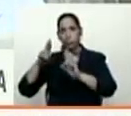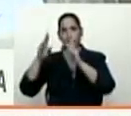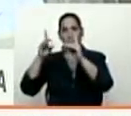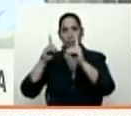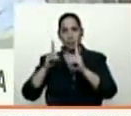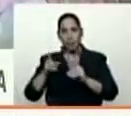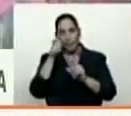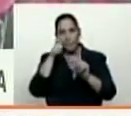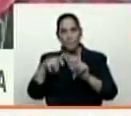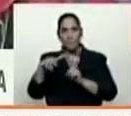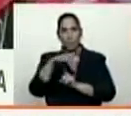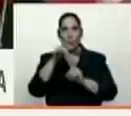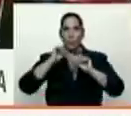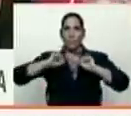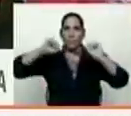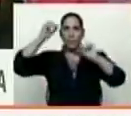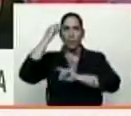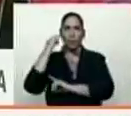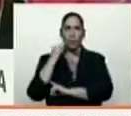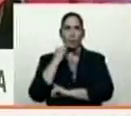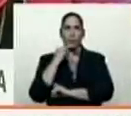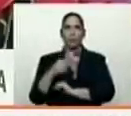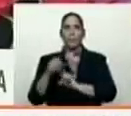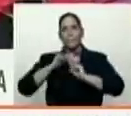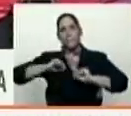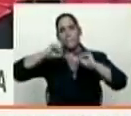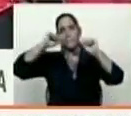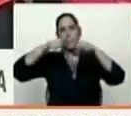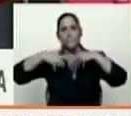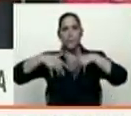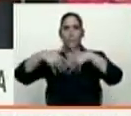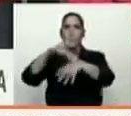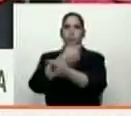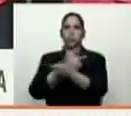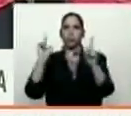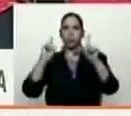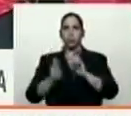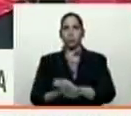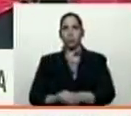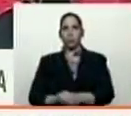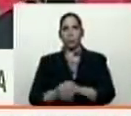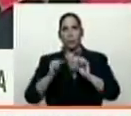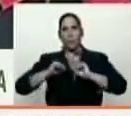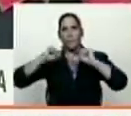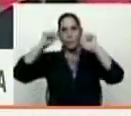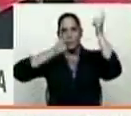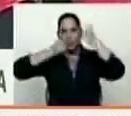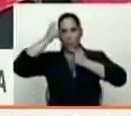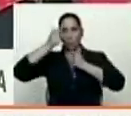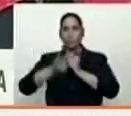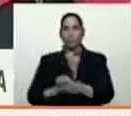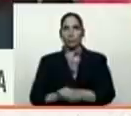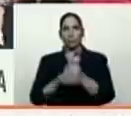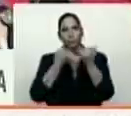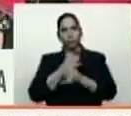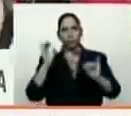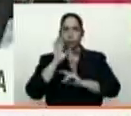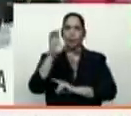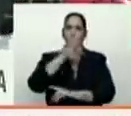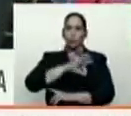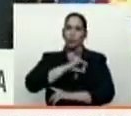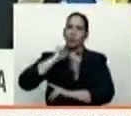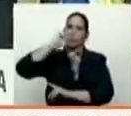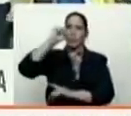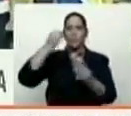de los pueblos. ¡Que viva Bolívar! ¡Que viva el Ejército Libertador! ¡Que viva Chávez! ¡Independencia y